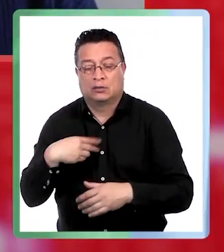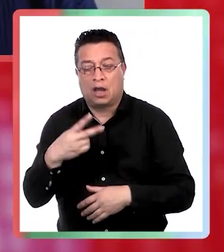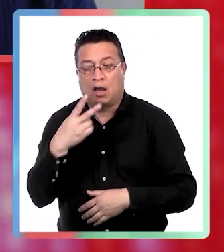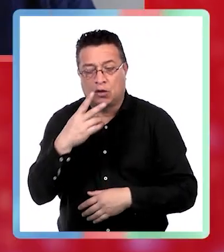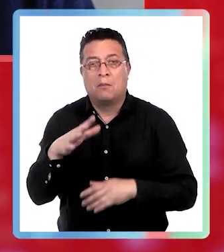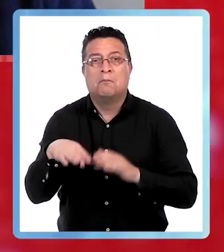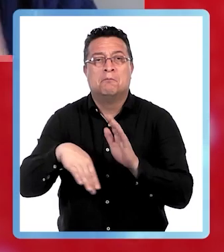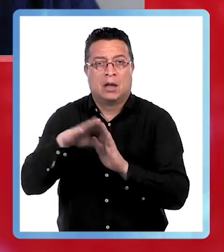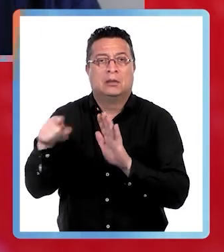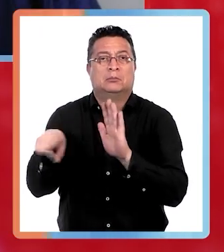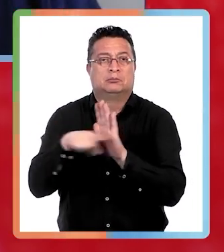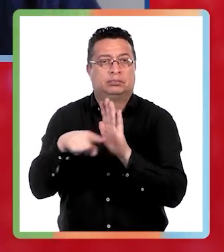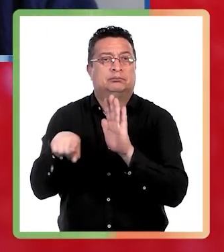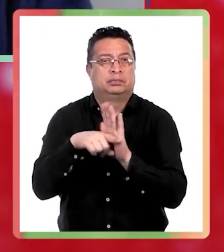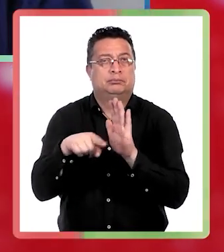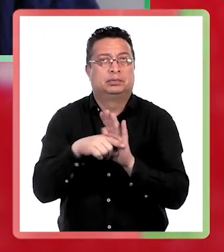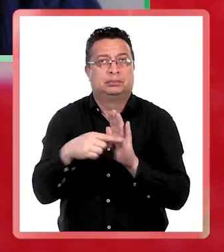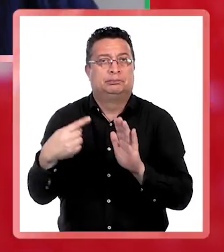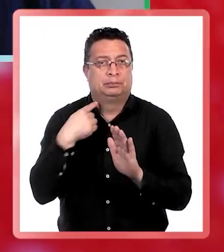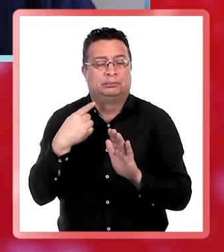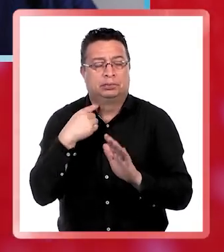uno se encuentra más con decepciones